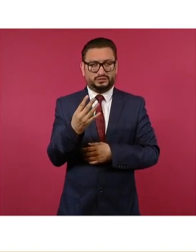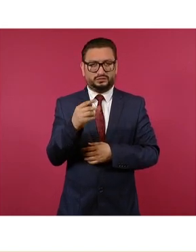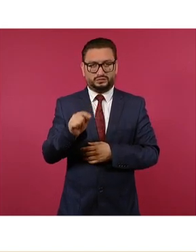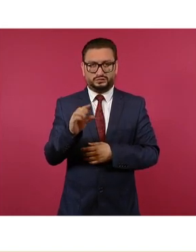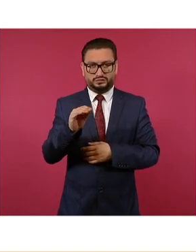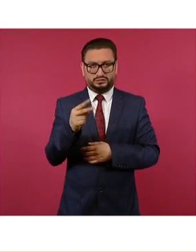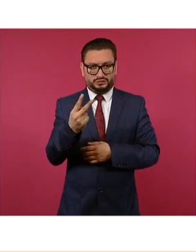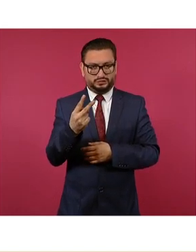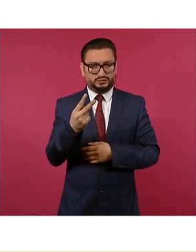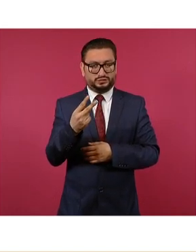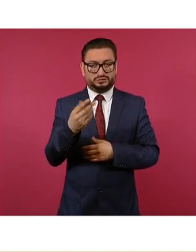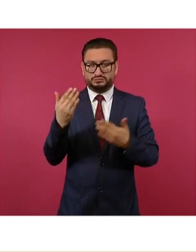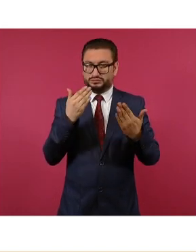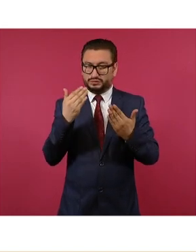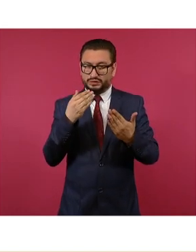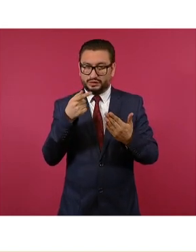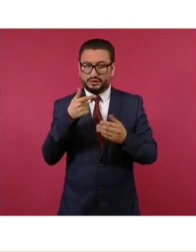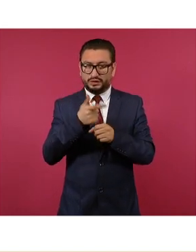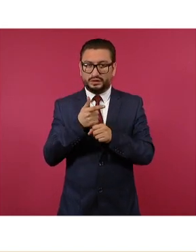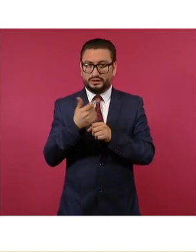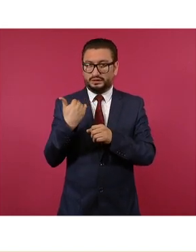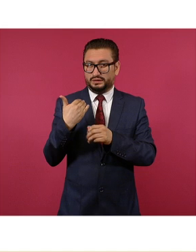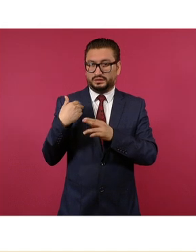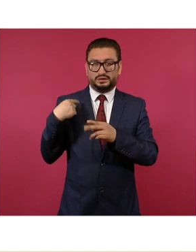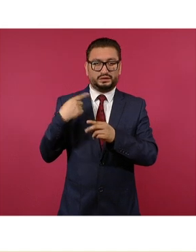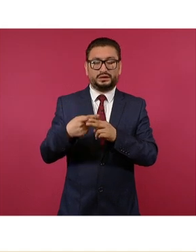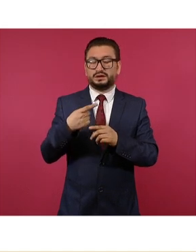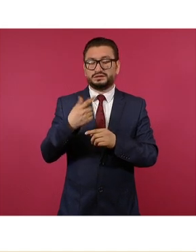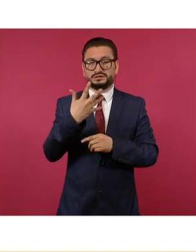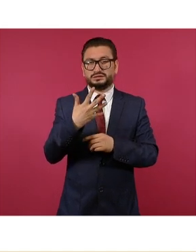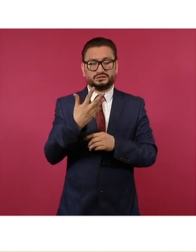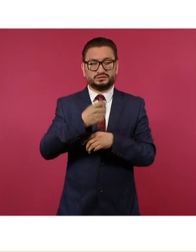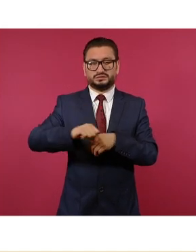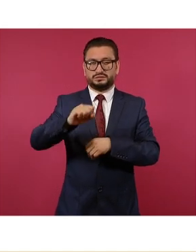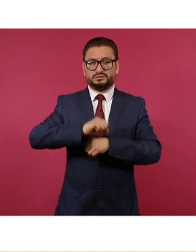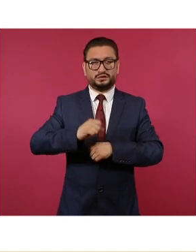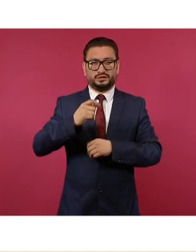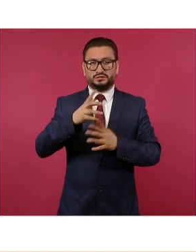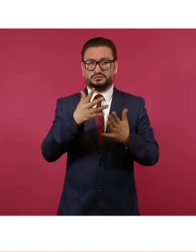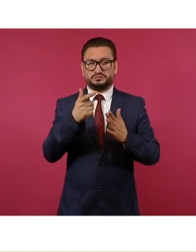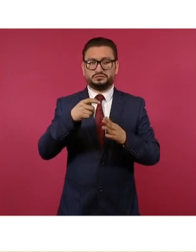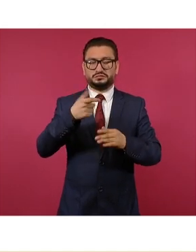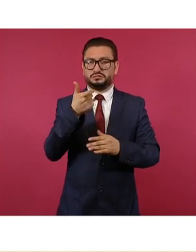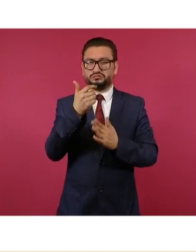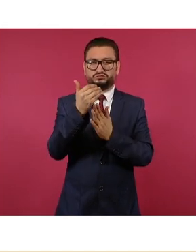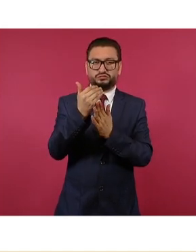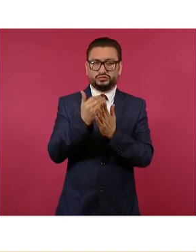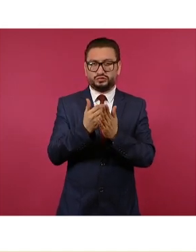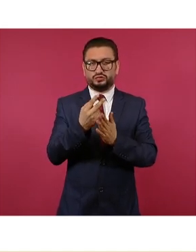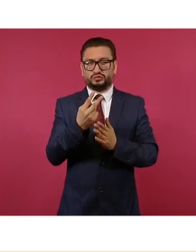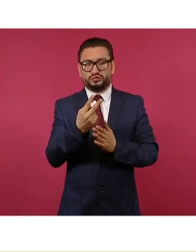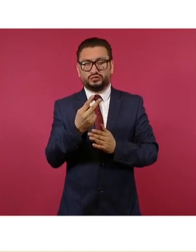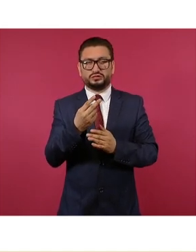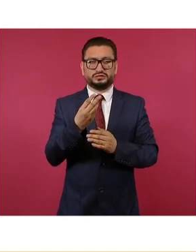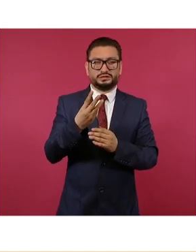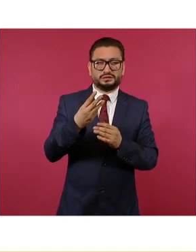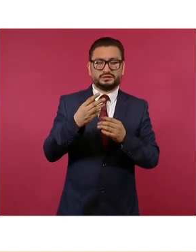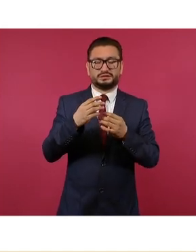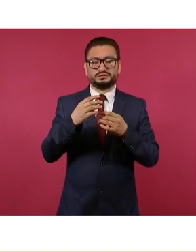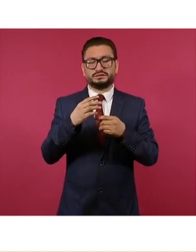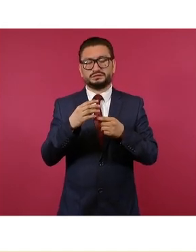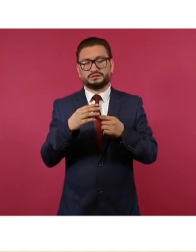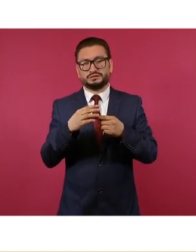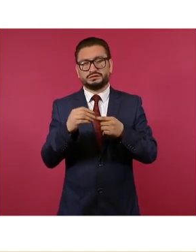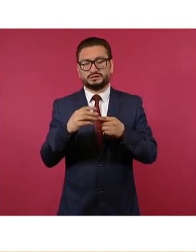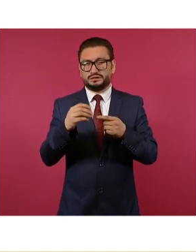$24.92. Aquí vale la pena señalar que en las últimas 5 semanas, en promedio, hemos estado disminuyendo entre 2 y 3 centavos en el caso